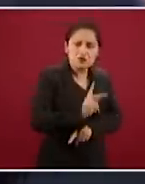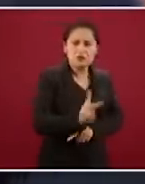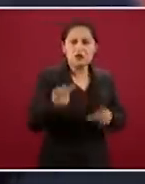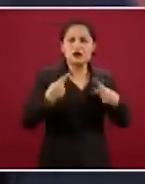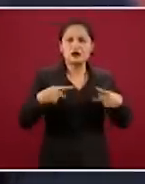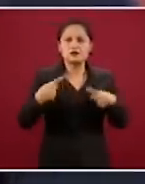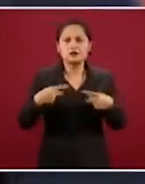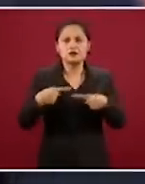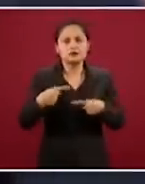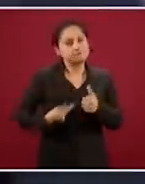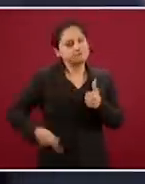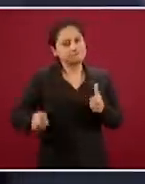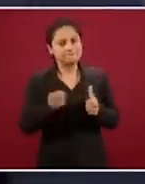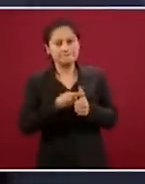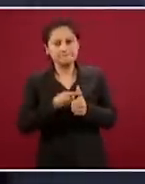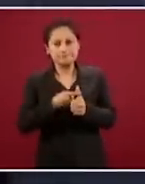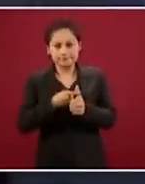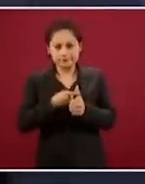para